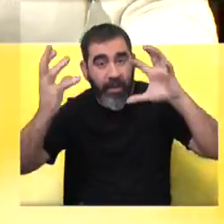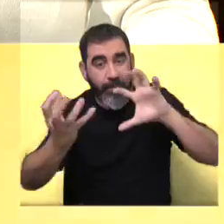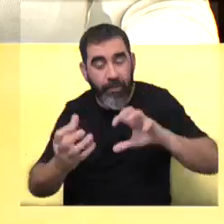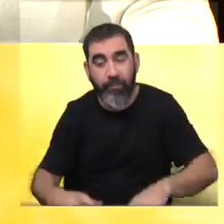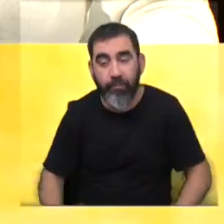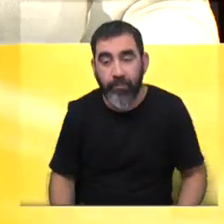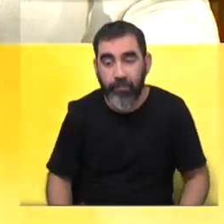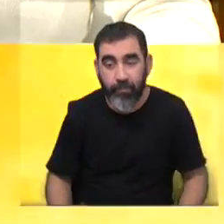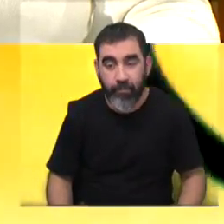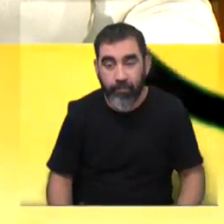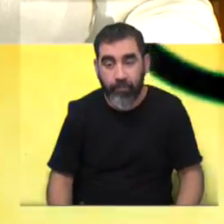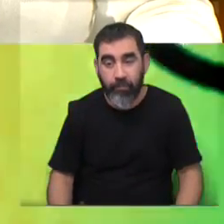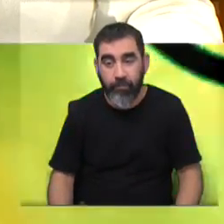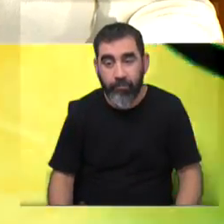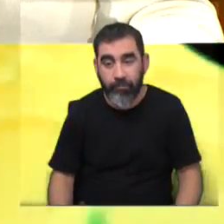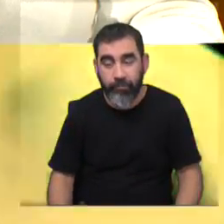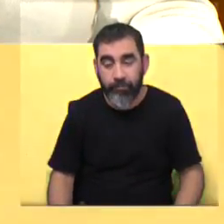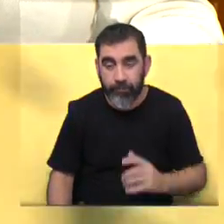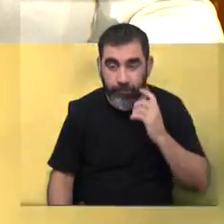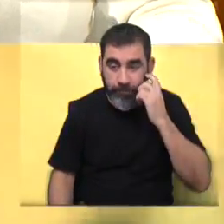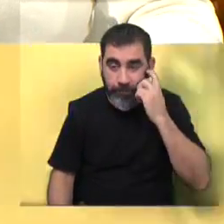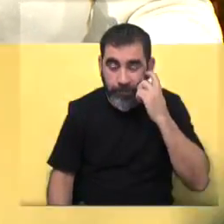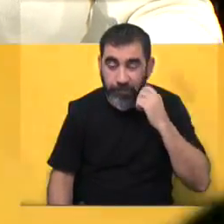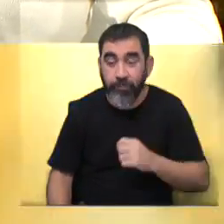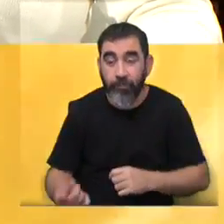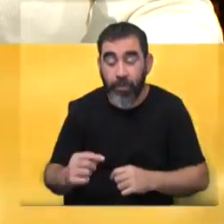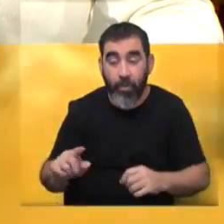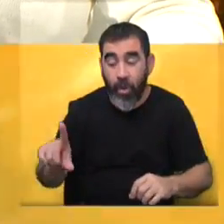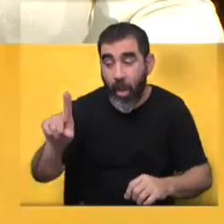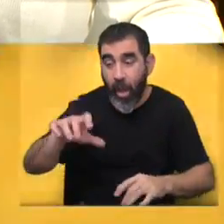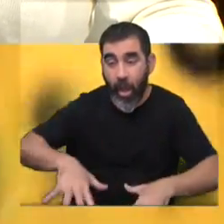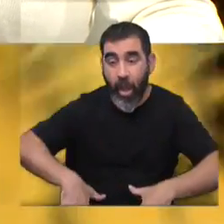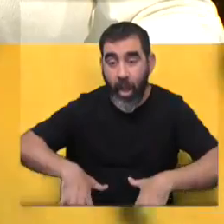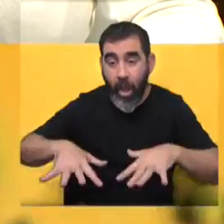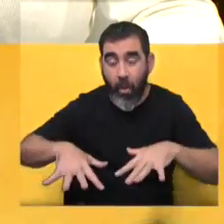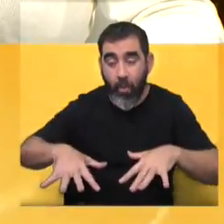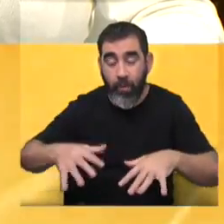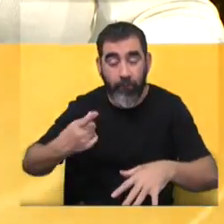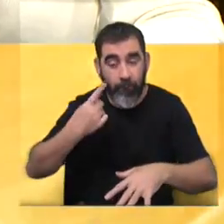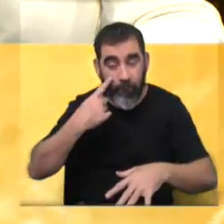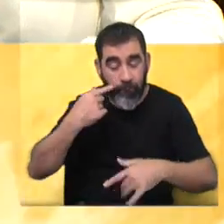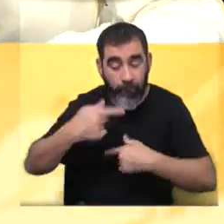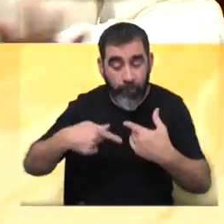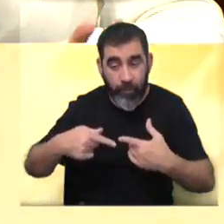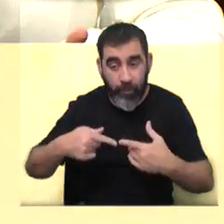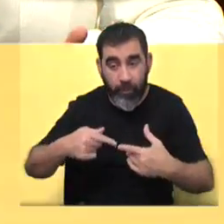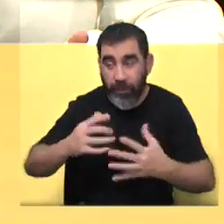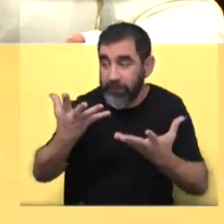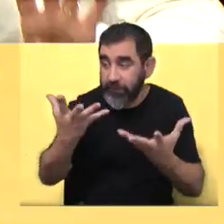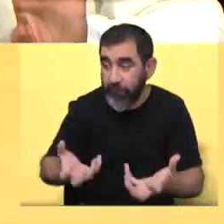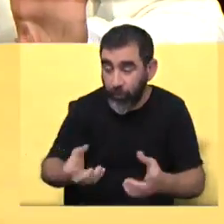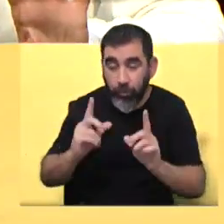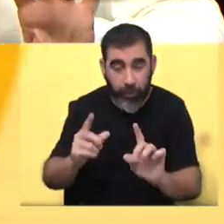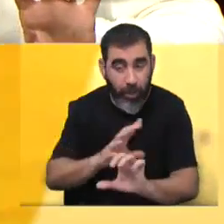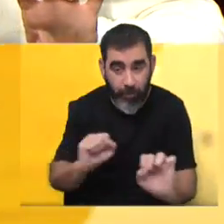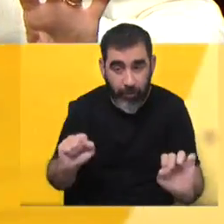tan amenazantes como estar el charco inundado y vivir perfectamente y reproducirse, a estar totalmente seco, que es lo